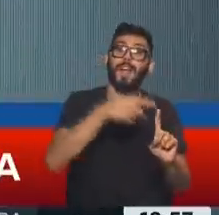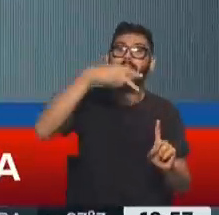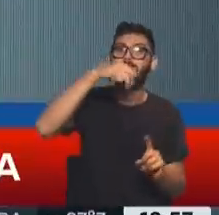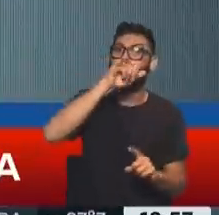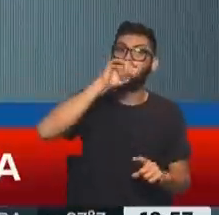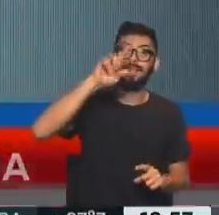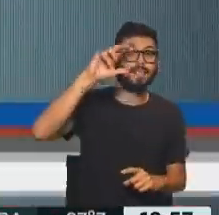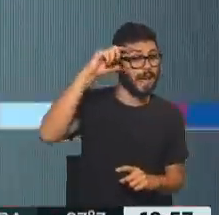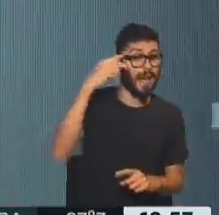de economía sobre este conflicto